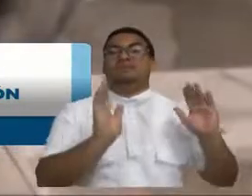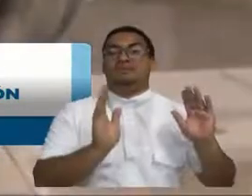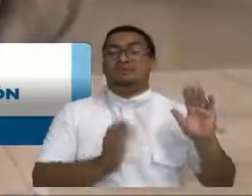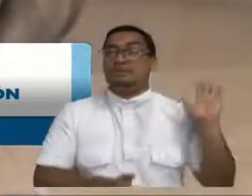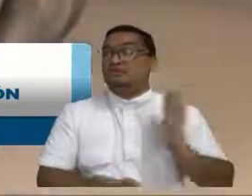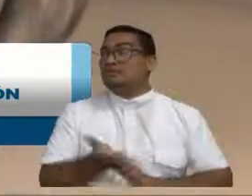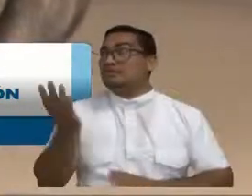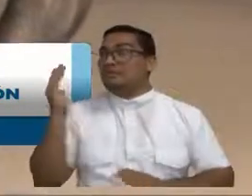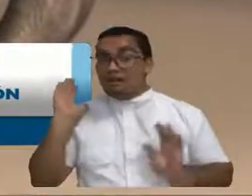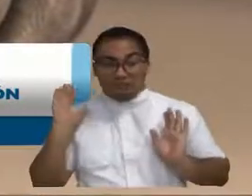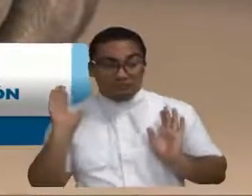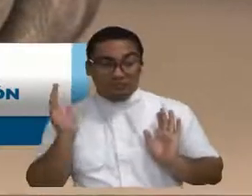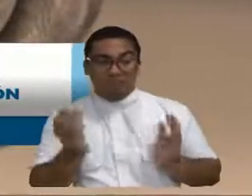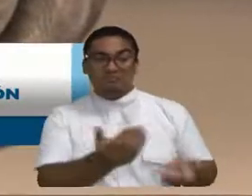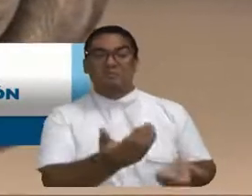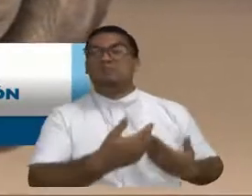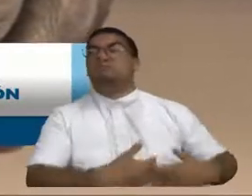de este bebé.